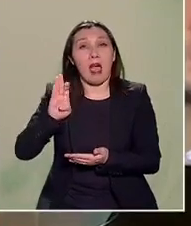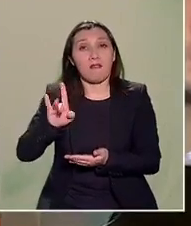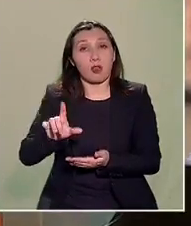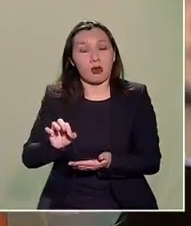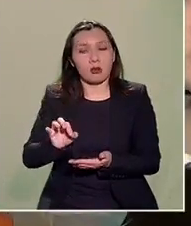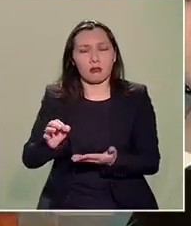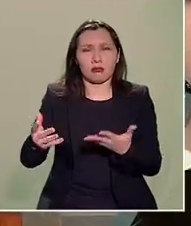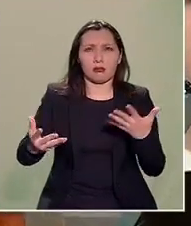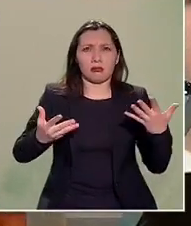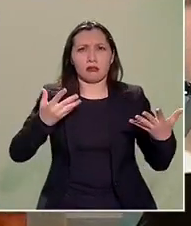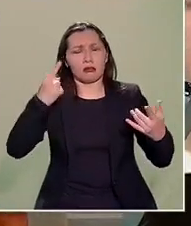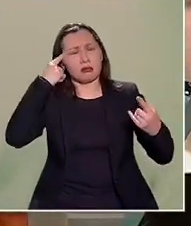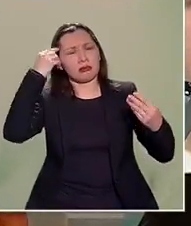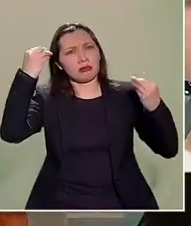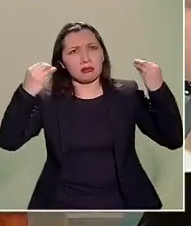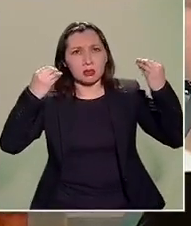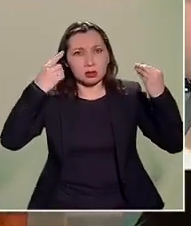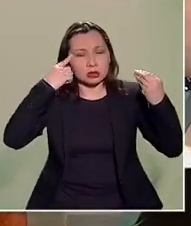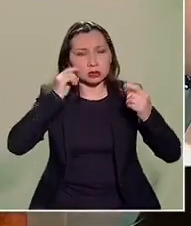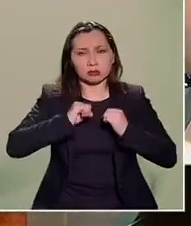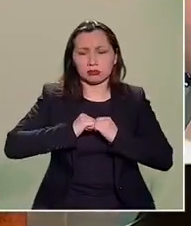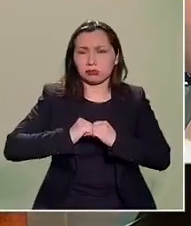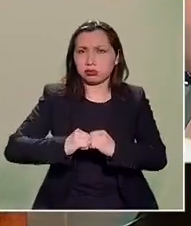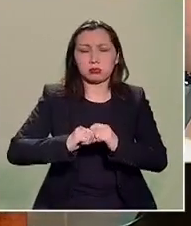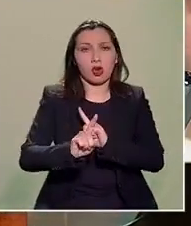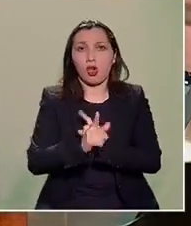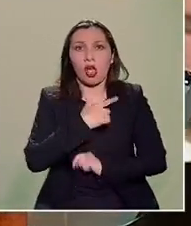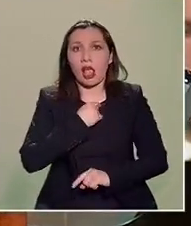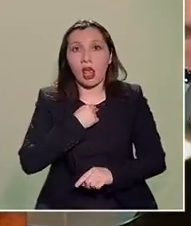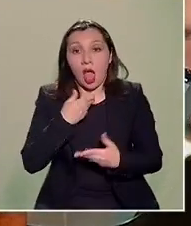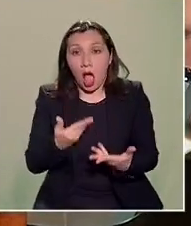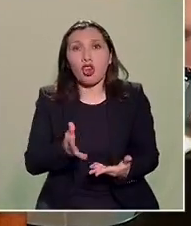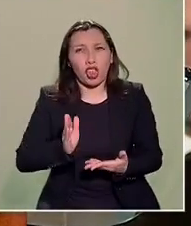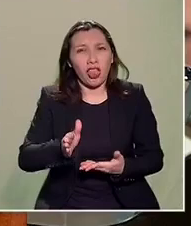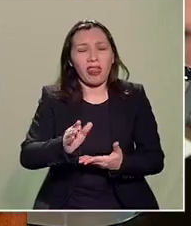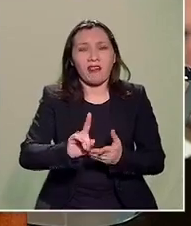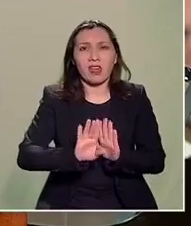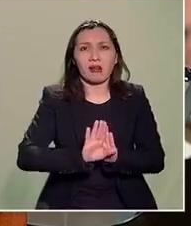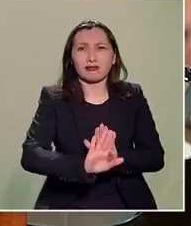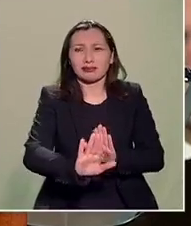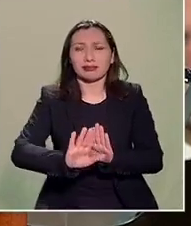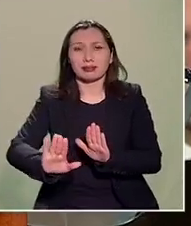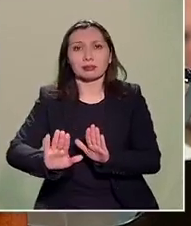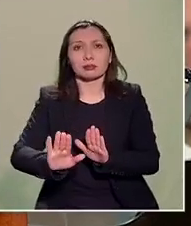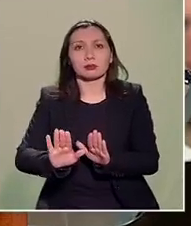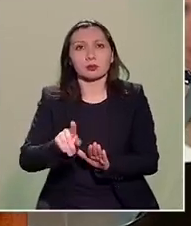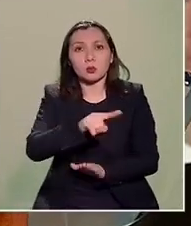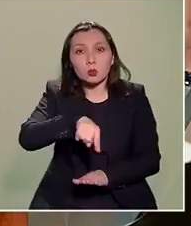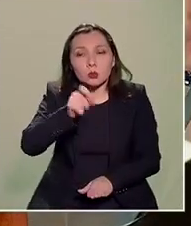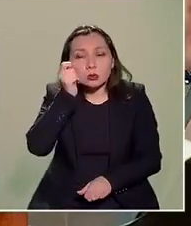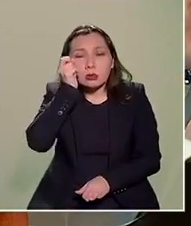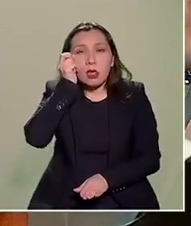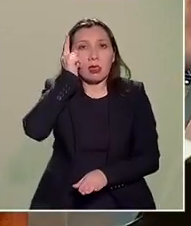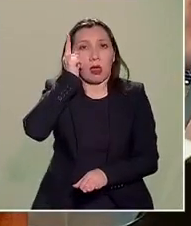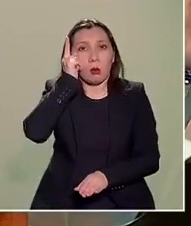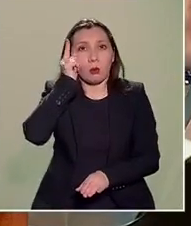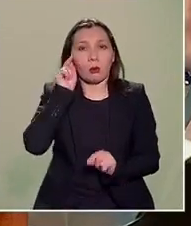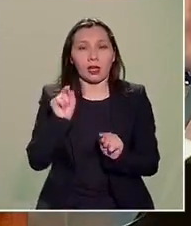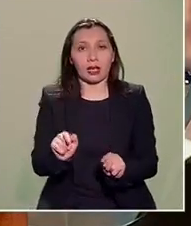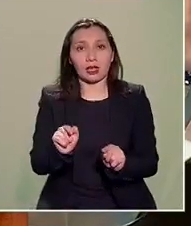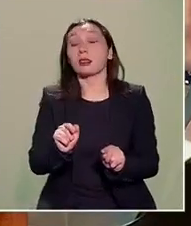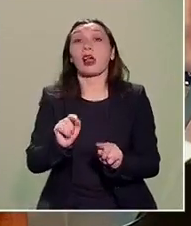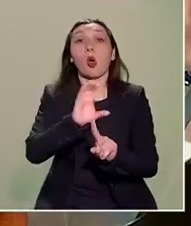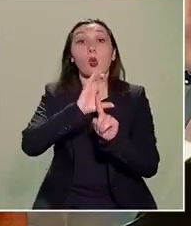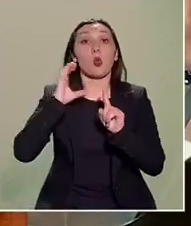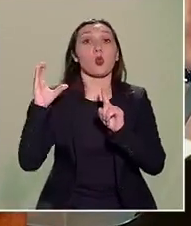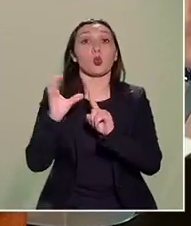ideas chocaron y fueron resistidas como lo son actualmente noten ustedes que en